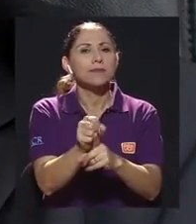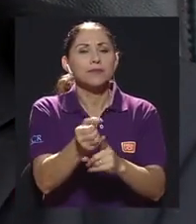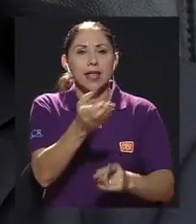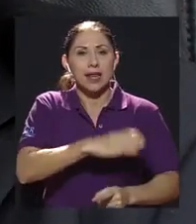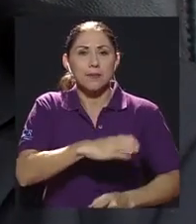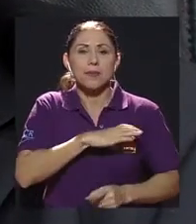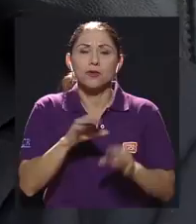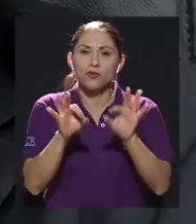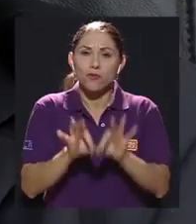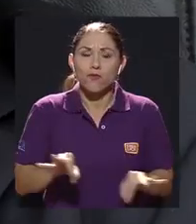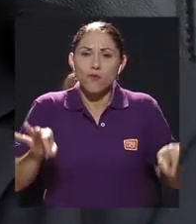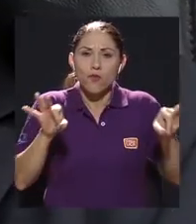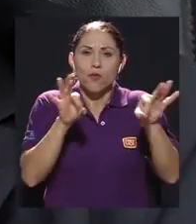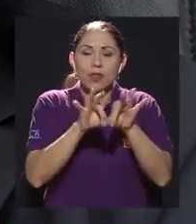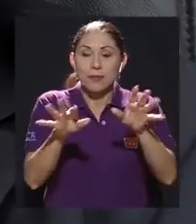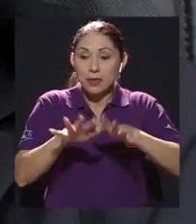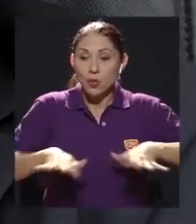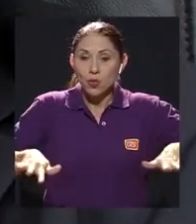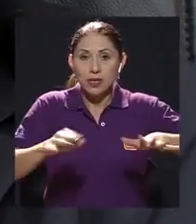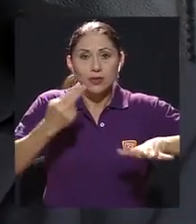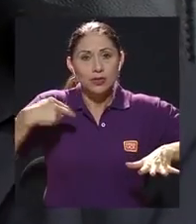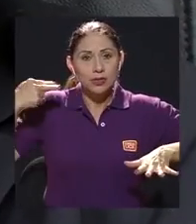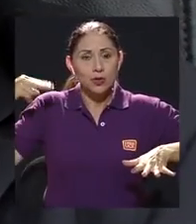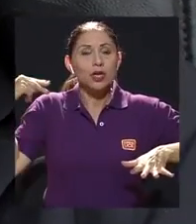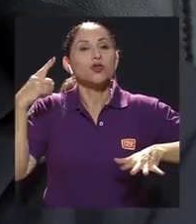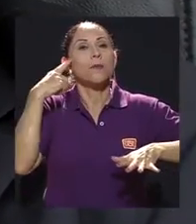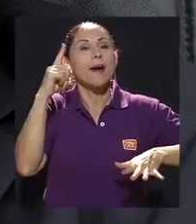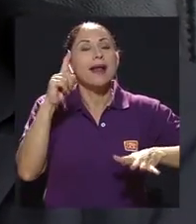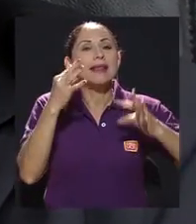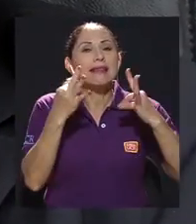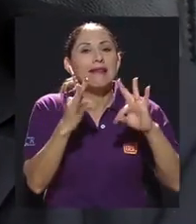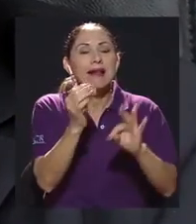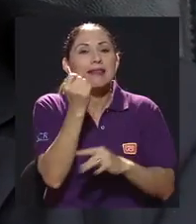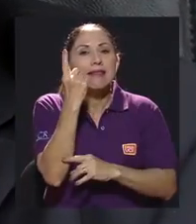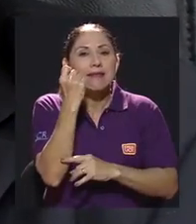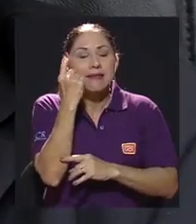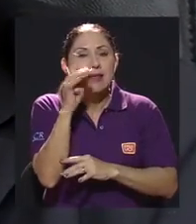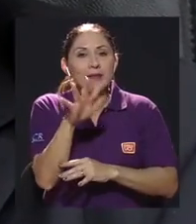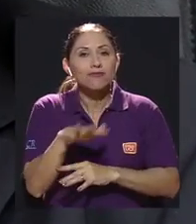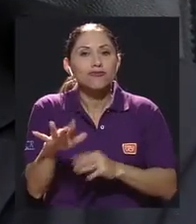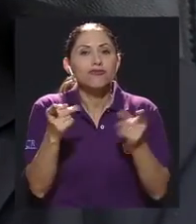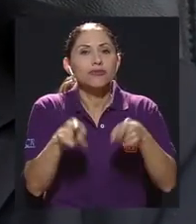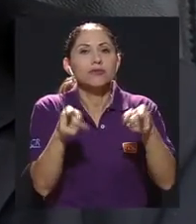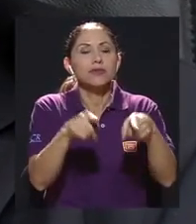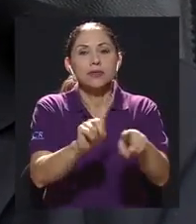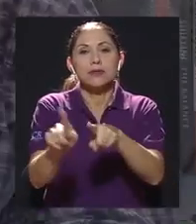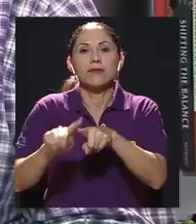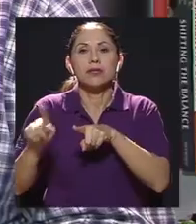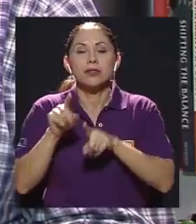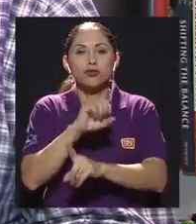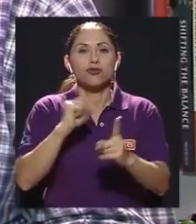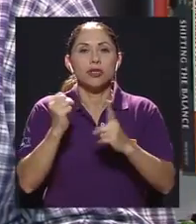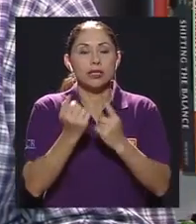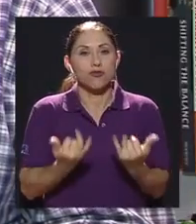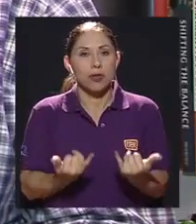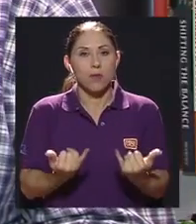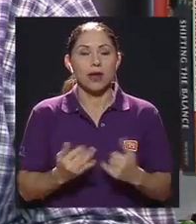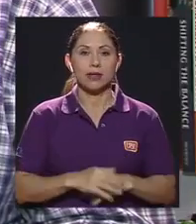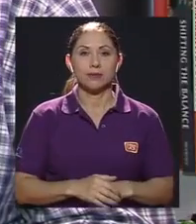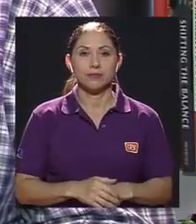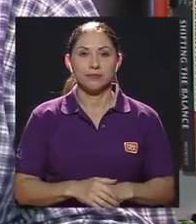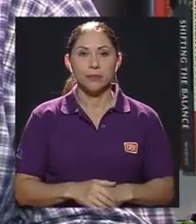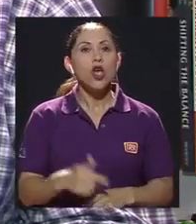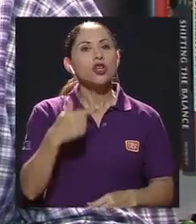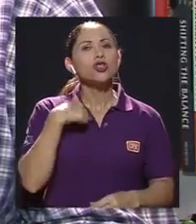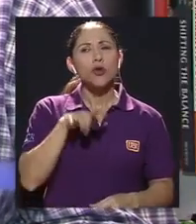diversos contextos históricos para tratar de entender e interpretar qué es lo que está sucediendo en las sociedades contemporáneas. Yo me fui a Francia